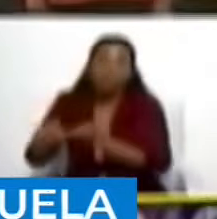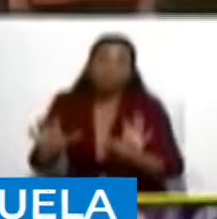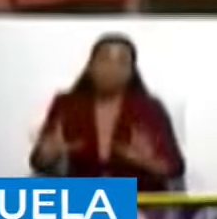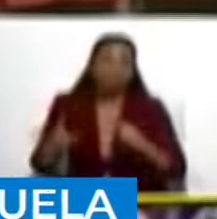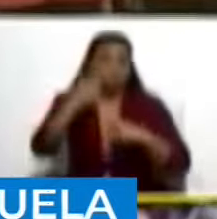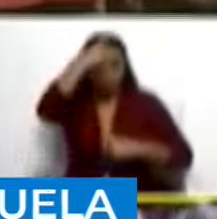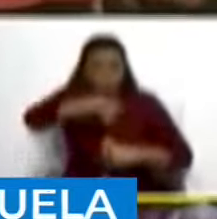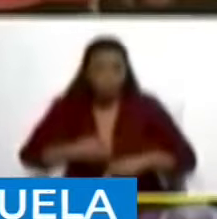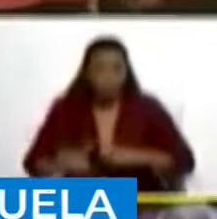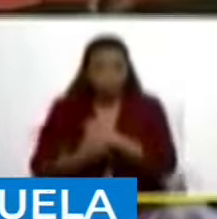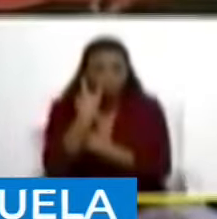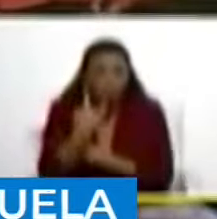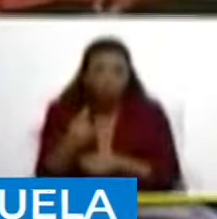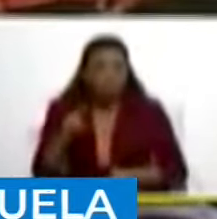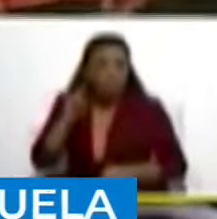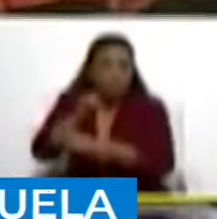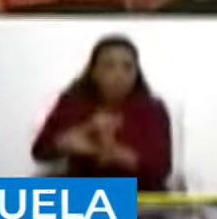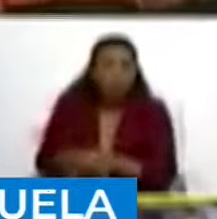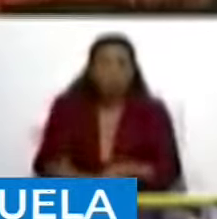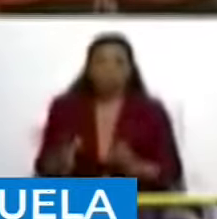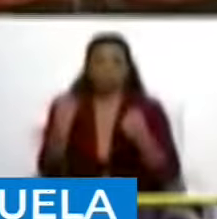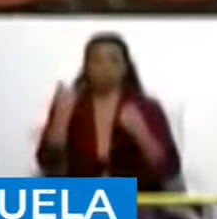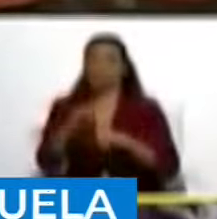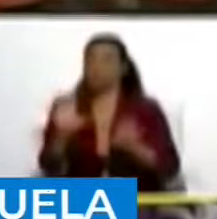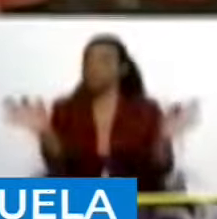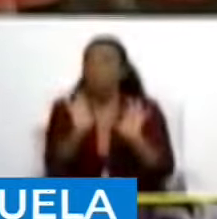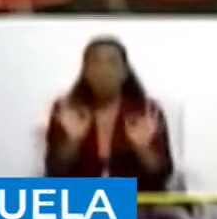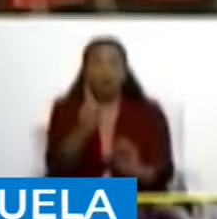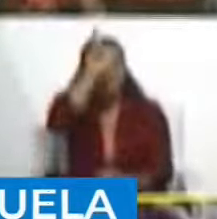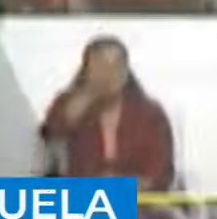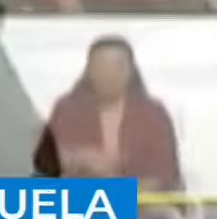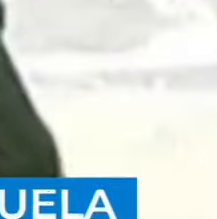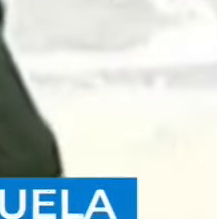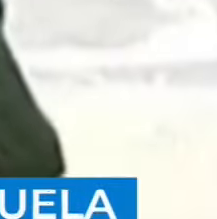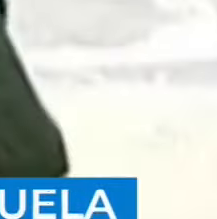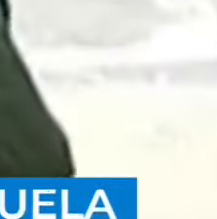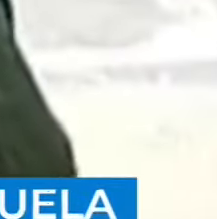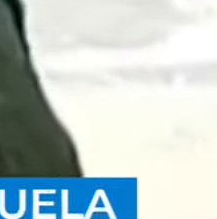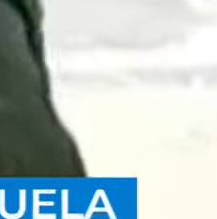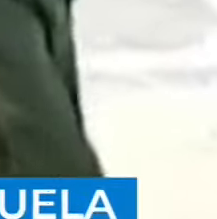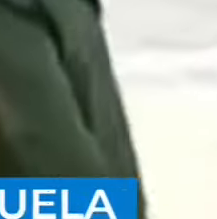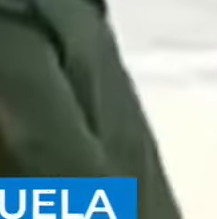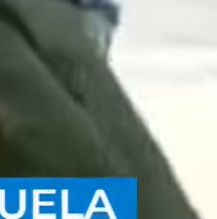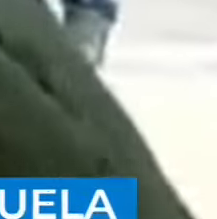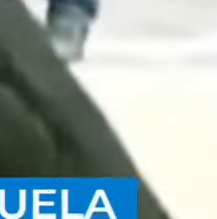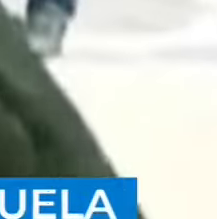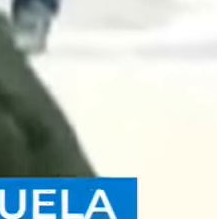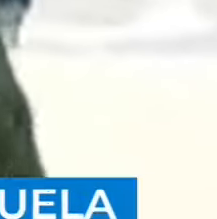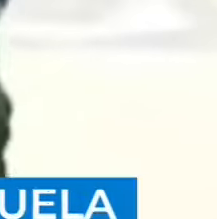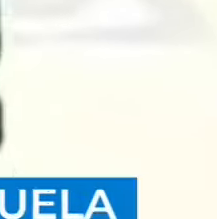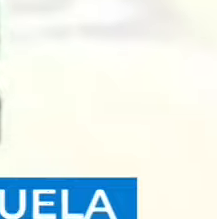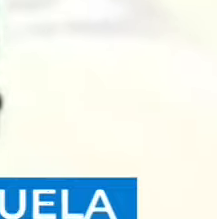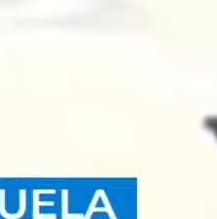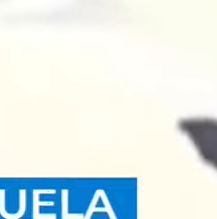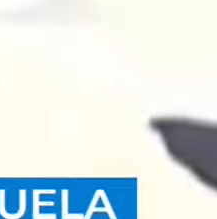la conspiración, ni contra la corrupción. Jamás le fallaré al pueblo. Maduro hizo ese planteamiento al hablar sobre el arresto de